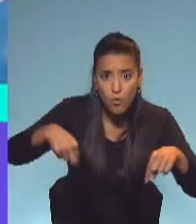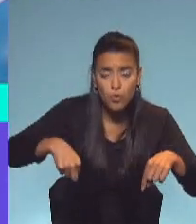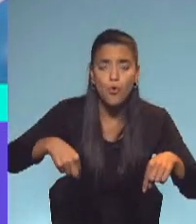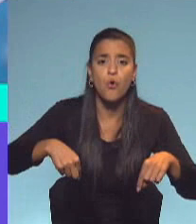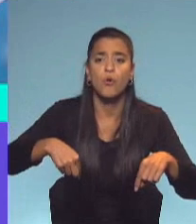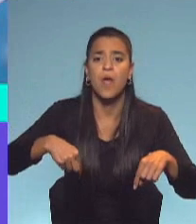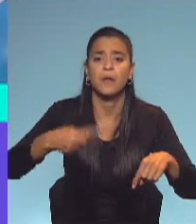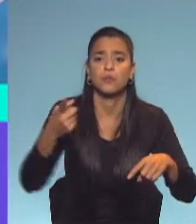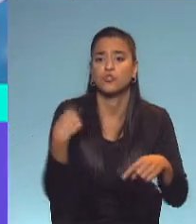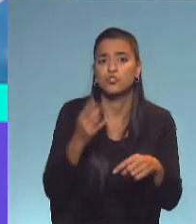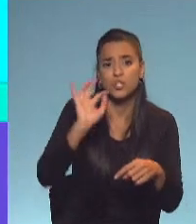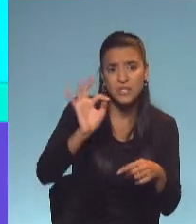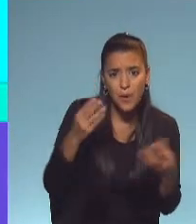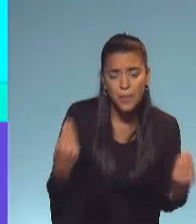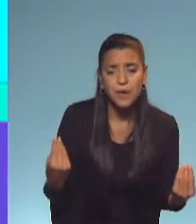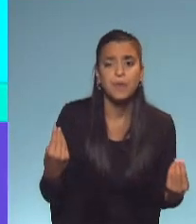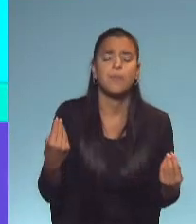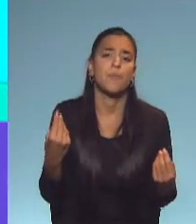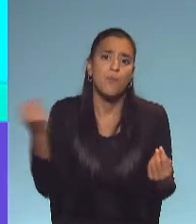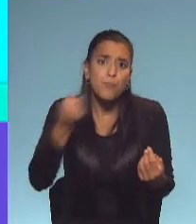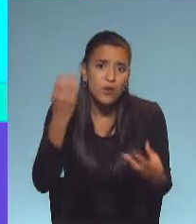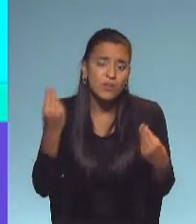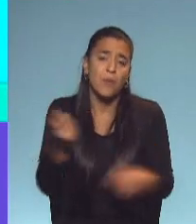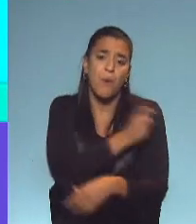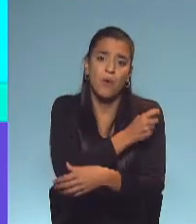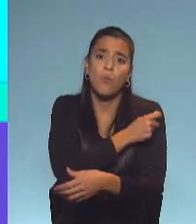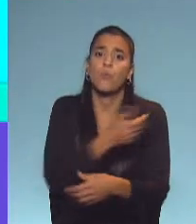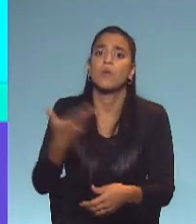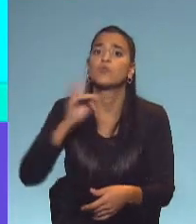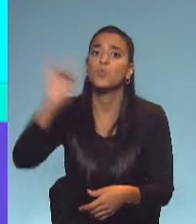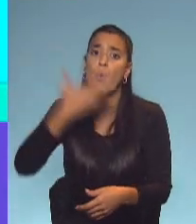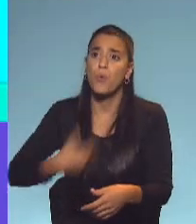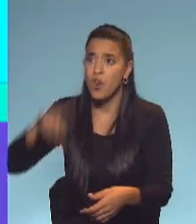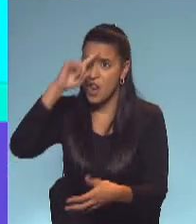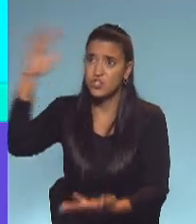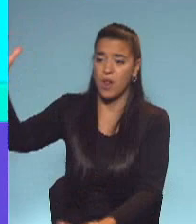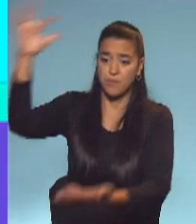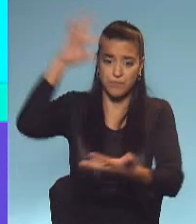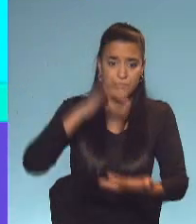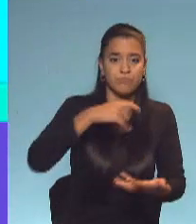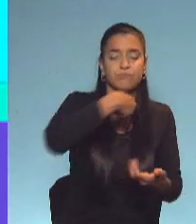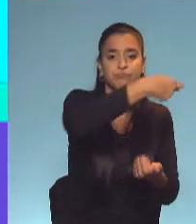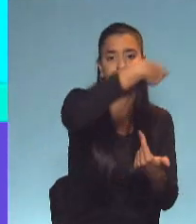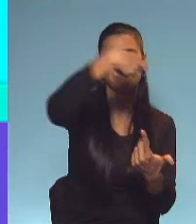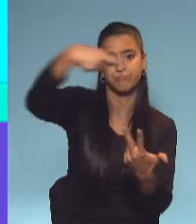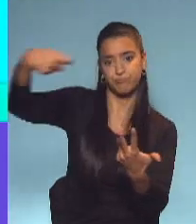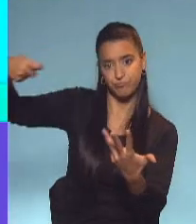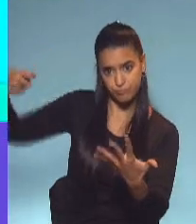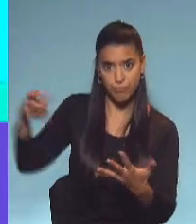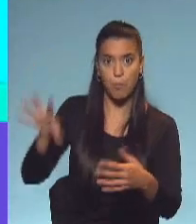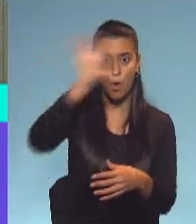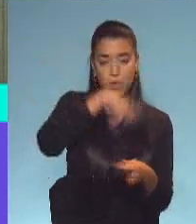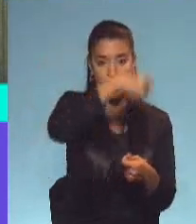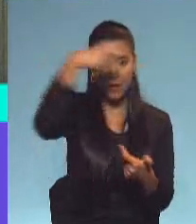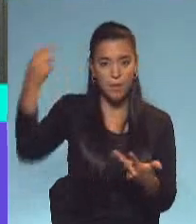es la que conocemos, las vacunas llegan a instancias del gobierno nacional, el gobierno nacional las distribuye en el resto del país. Pero hace un